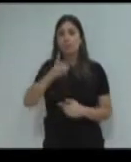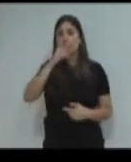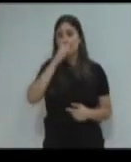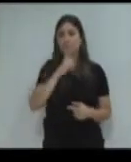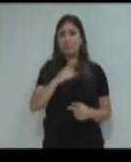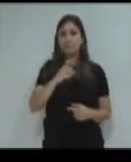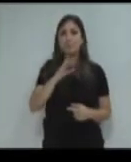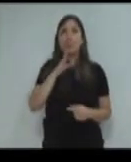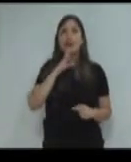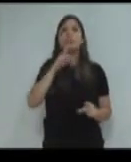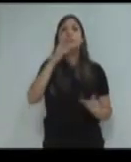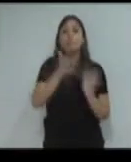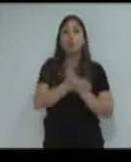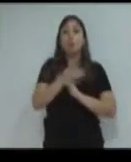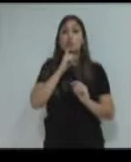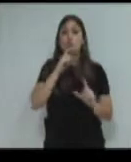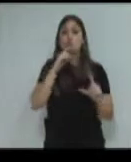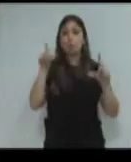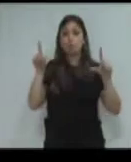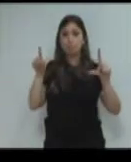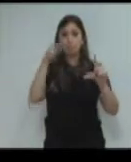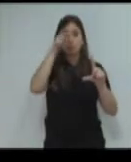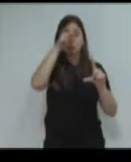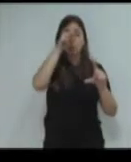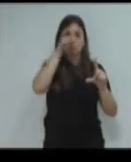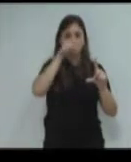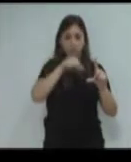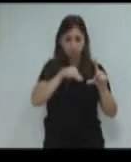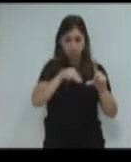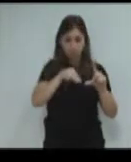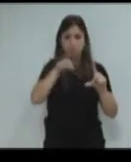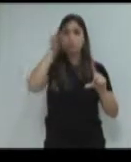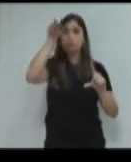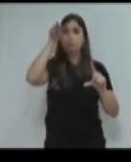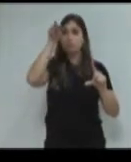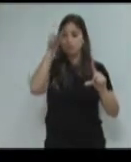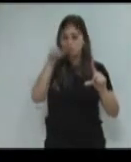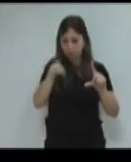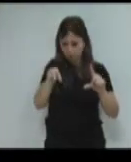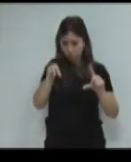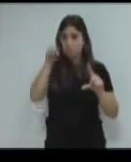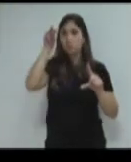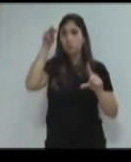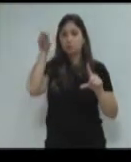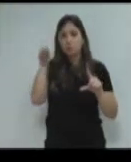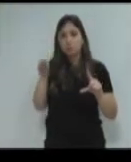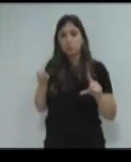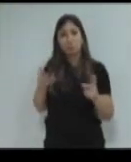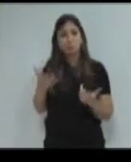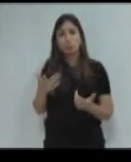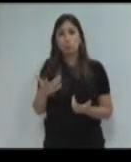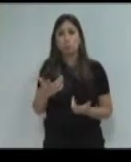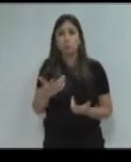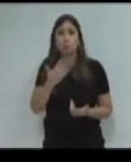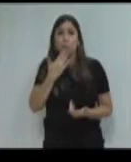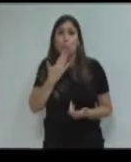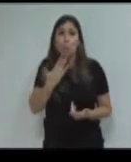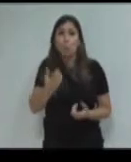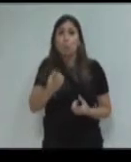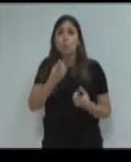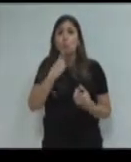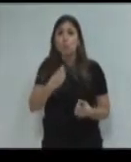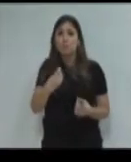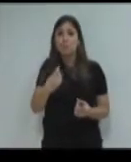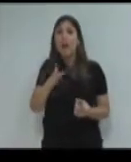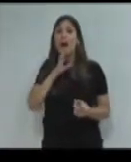tienes que volver a subir la vista para volver a continuar la lectura. Entonces, bueno, pues no deja de ser una